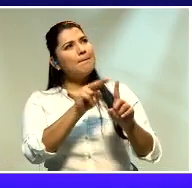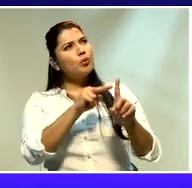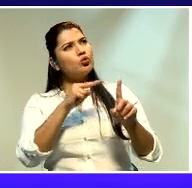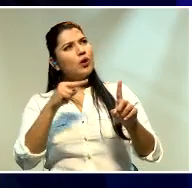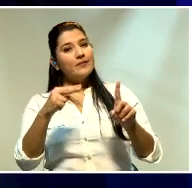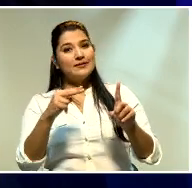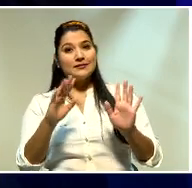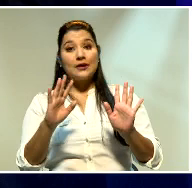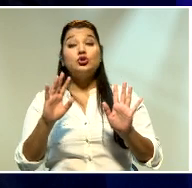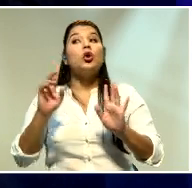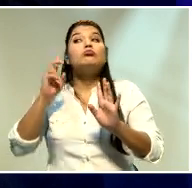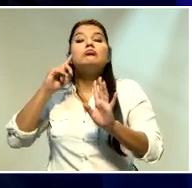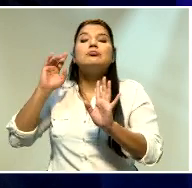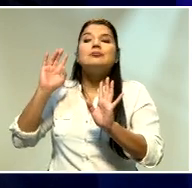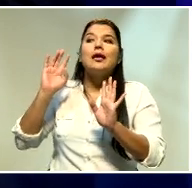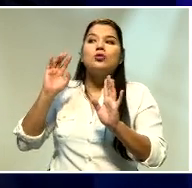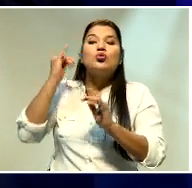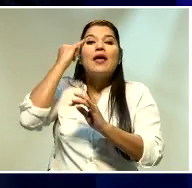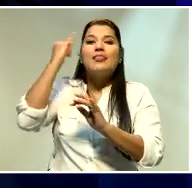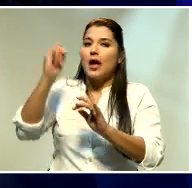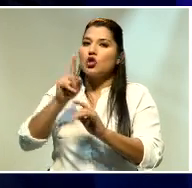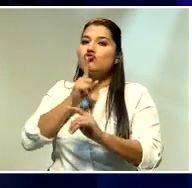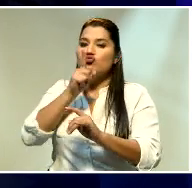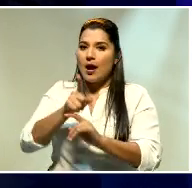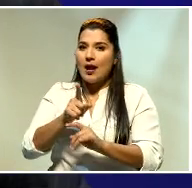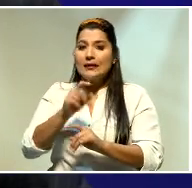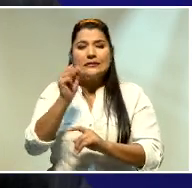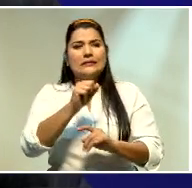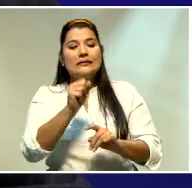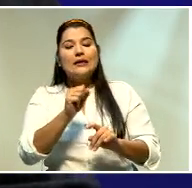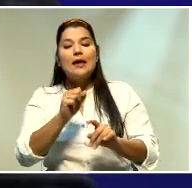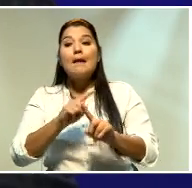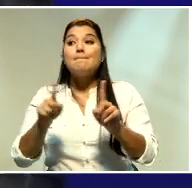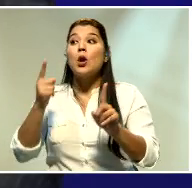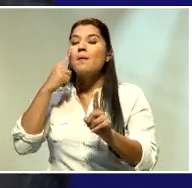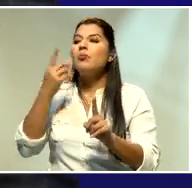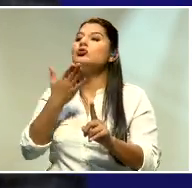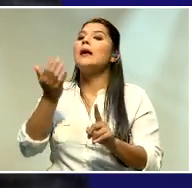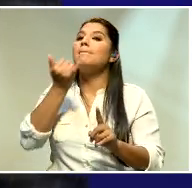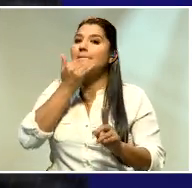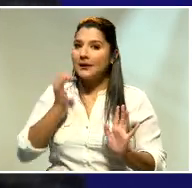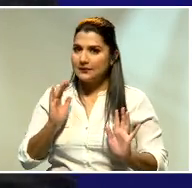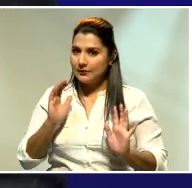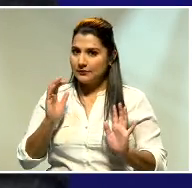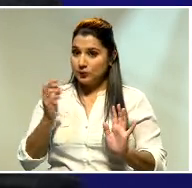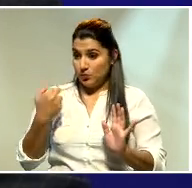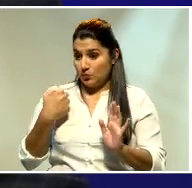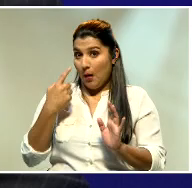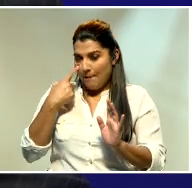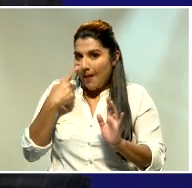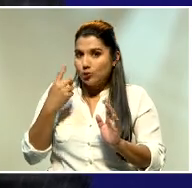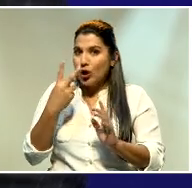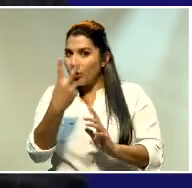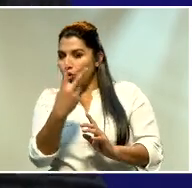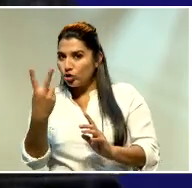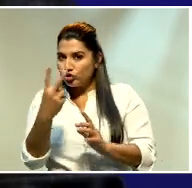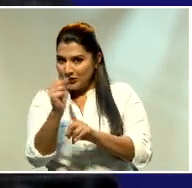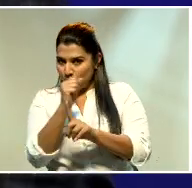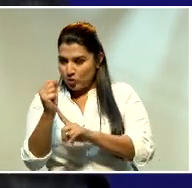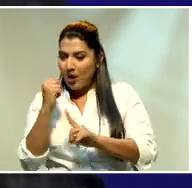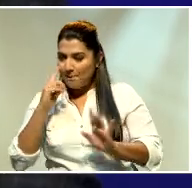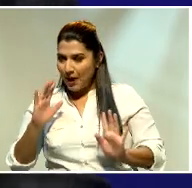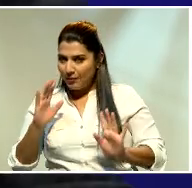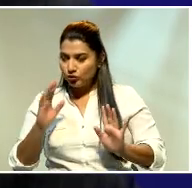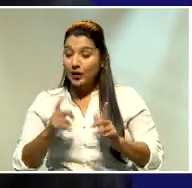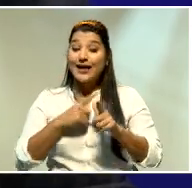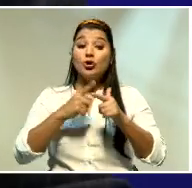son escenarios hipotéticos. Eso es una hipótesis. Pero entonces veamos qué pasa. Yo digo, si estamos en esta discusión como país, veámoslo. Ajá. Si entonces